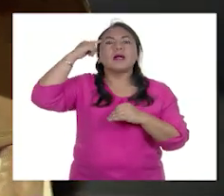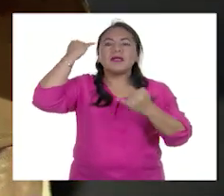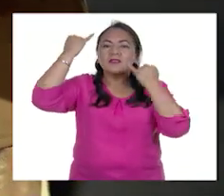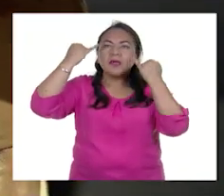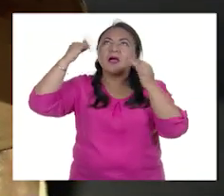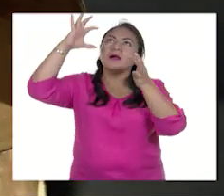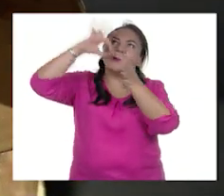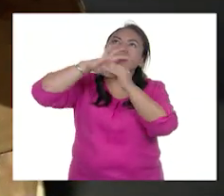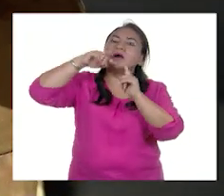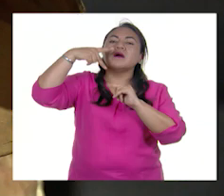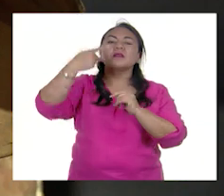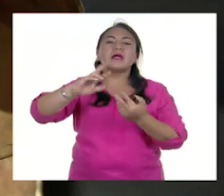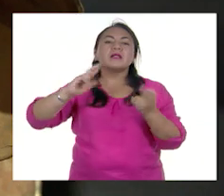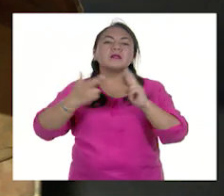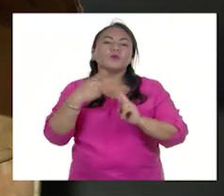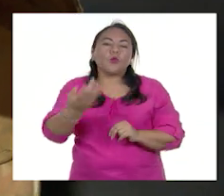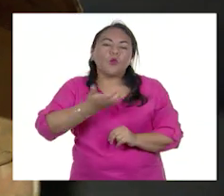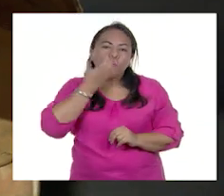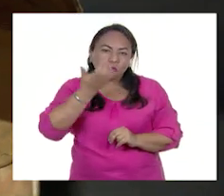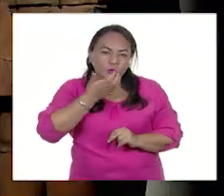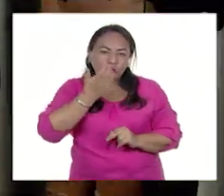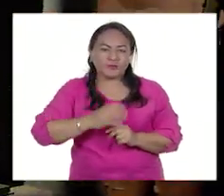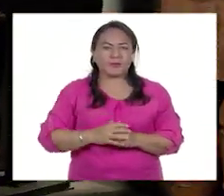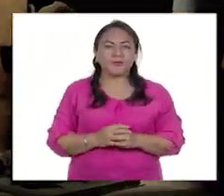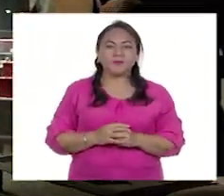Como parte de su religión.